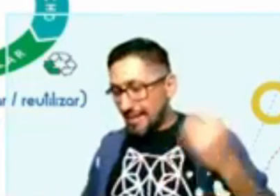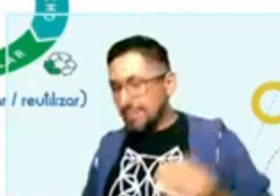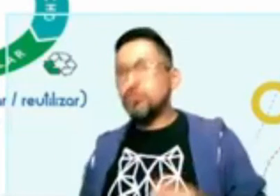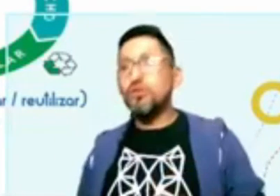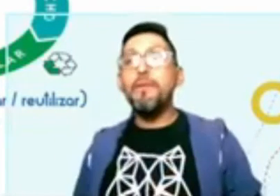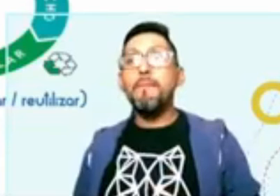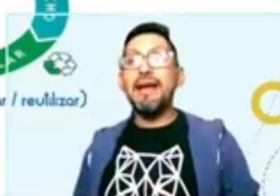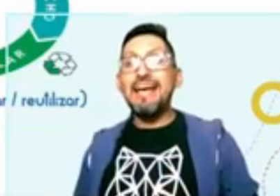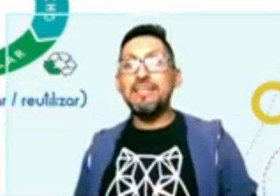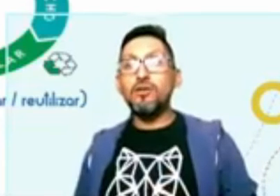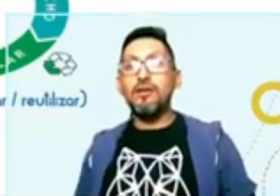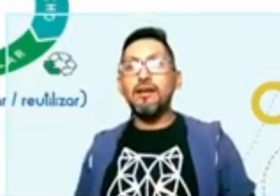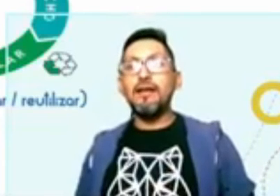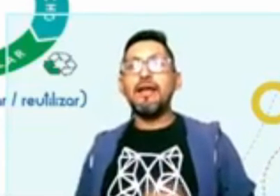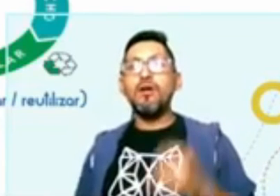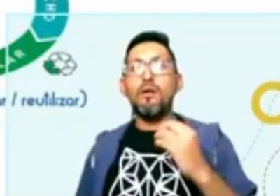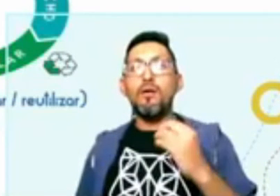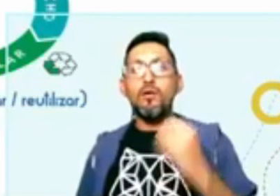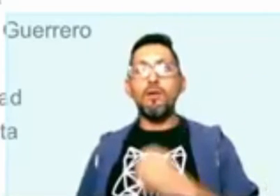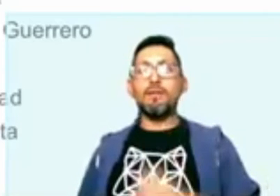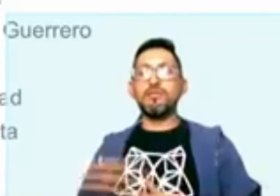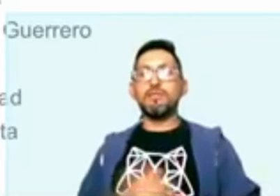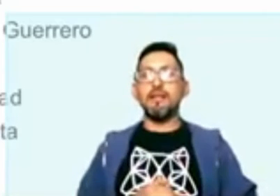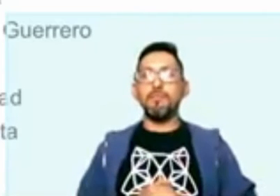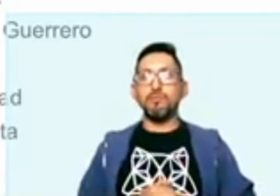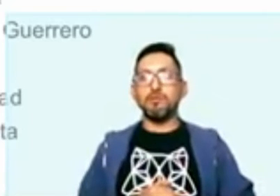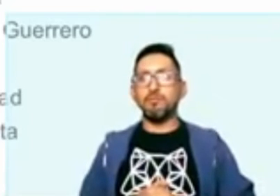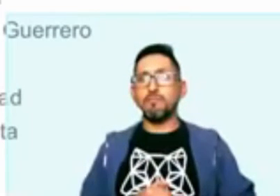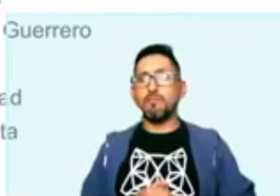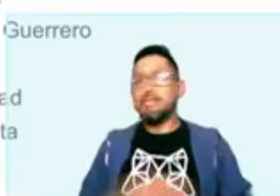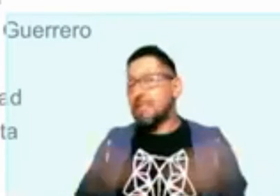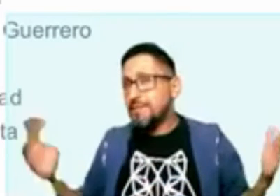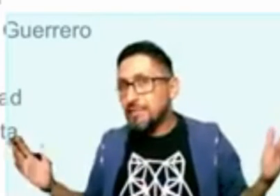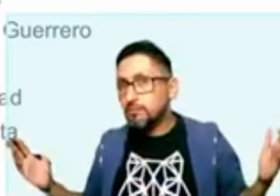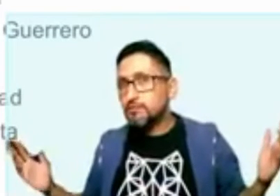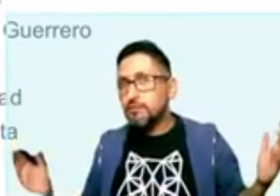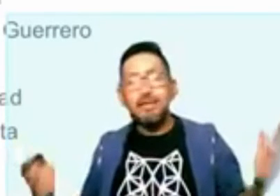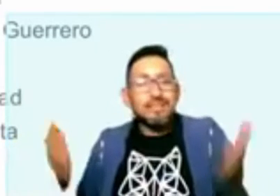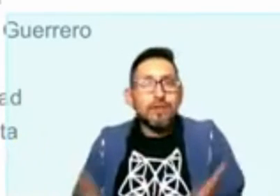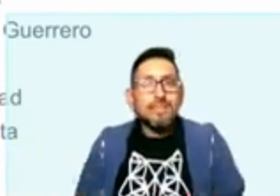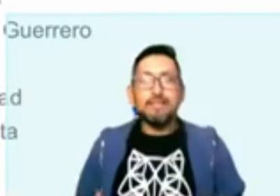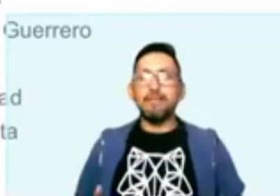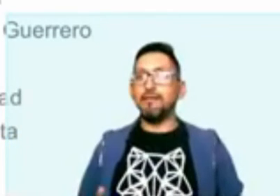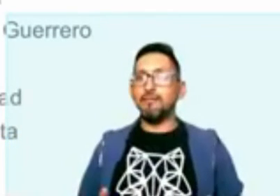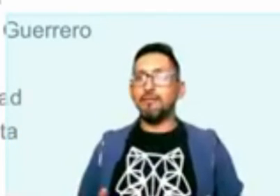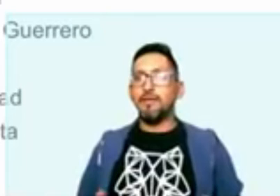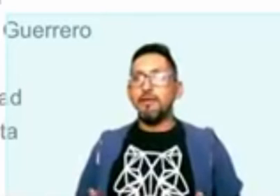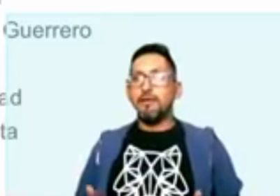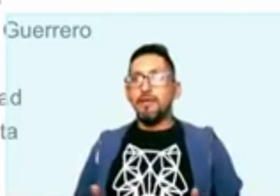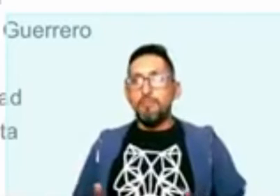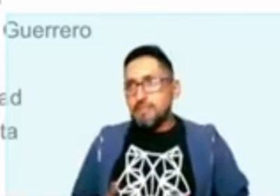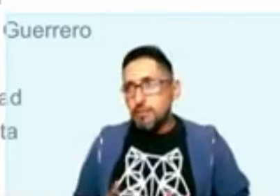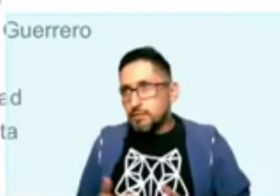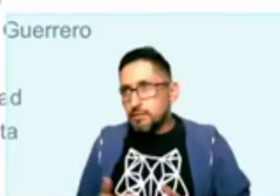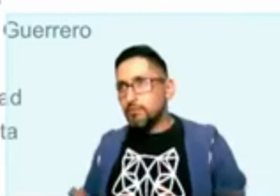material listo para hacer con él nuevas cosas en la producción. Así que piénsalo, ¿qué te toca hacer a ti?